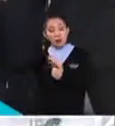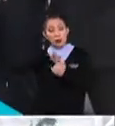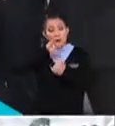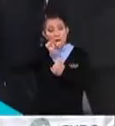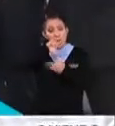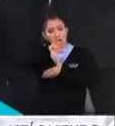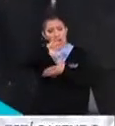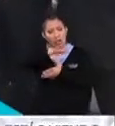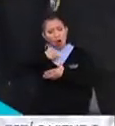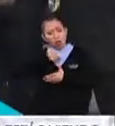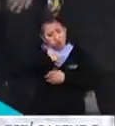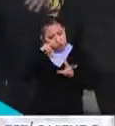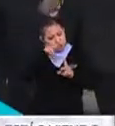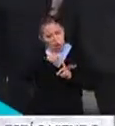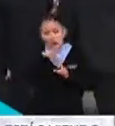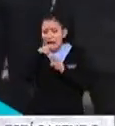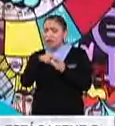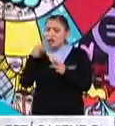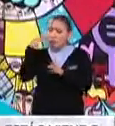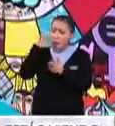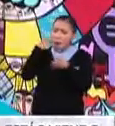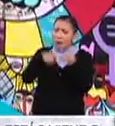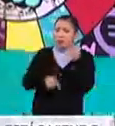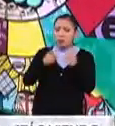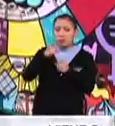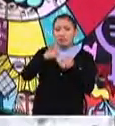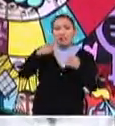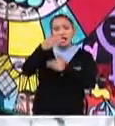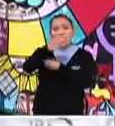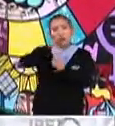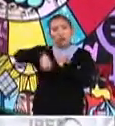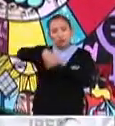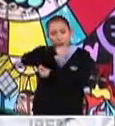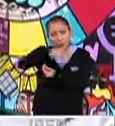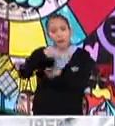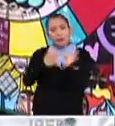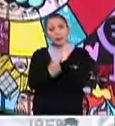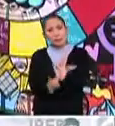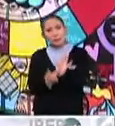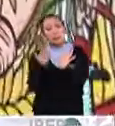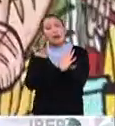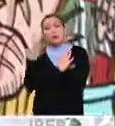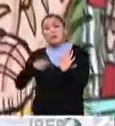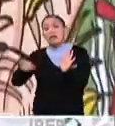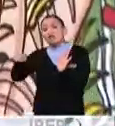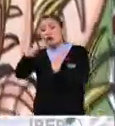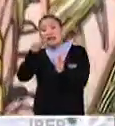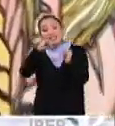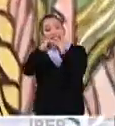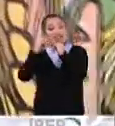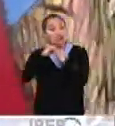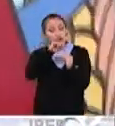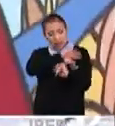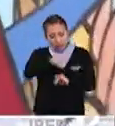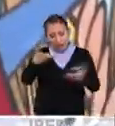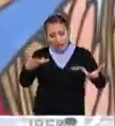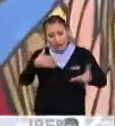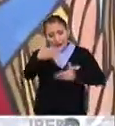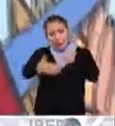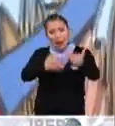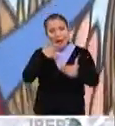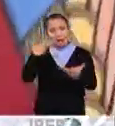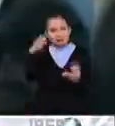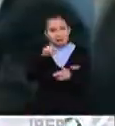busca visibilizar el compromiso de la región con los objetivos de desarrollo sostenible, mostrando lo que los ciudadanos y las instituciones ya están haciendo